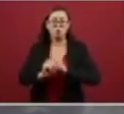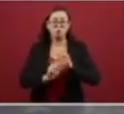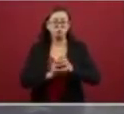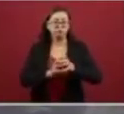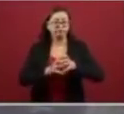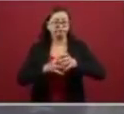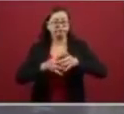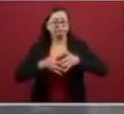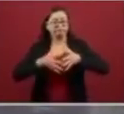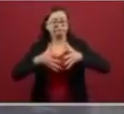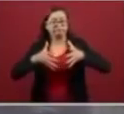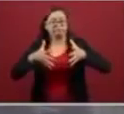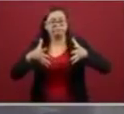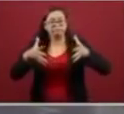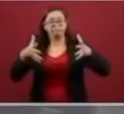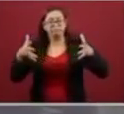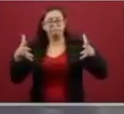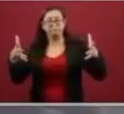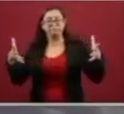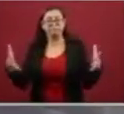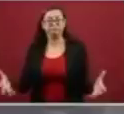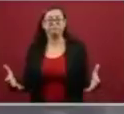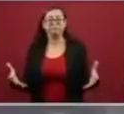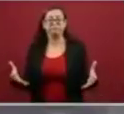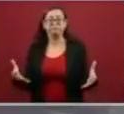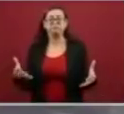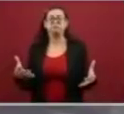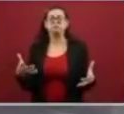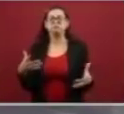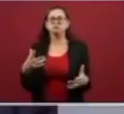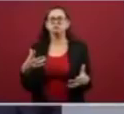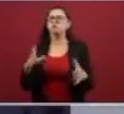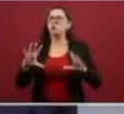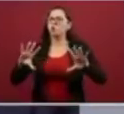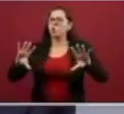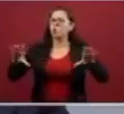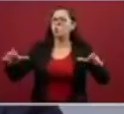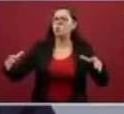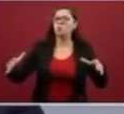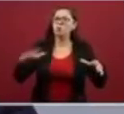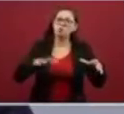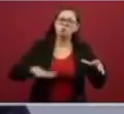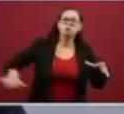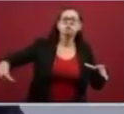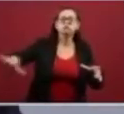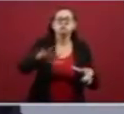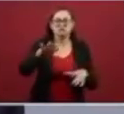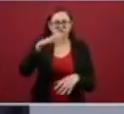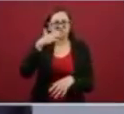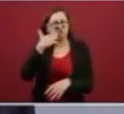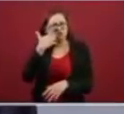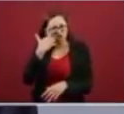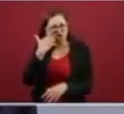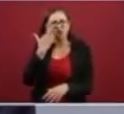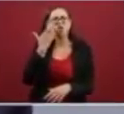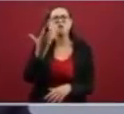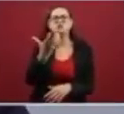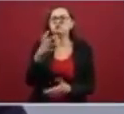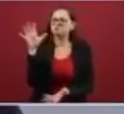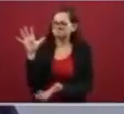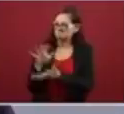hasta convertirse en voluntad colectiva y